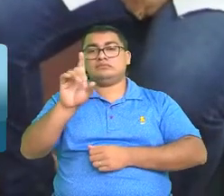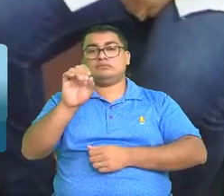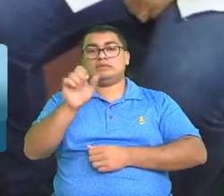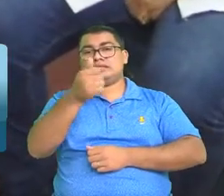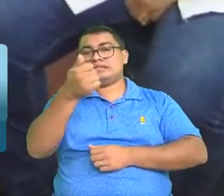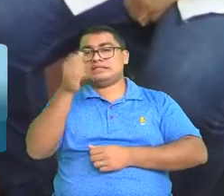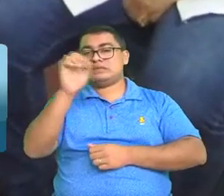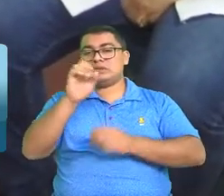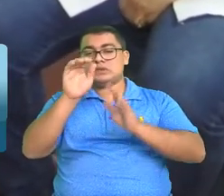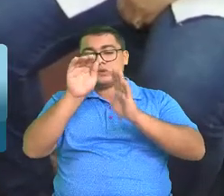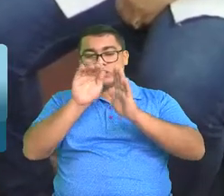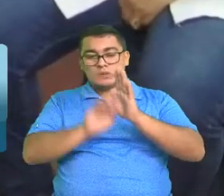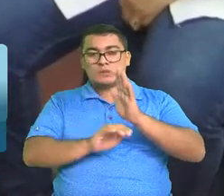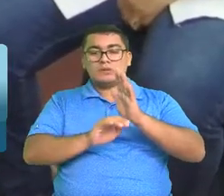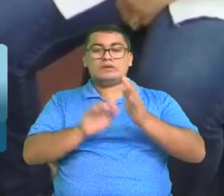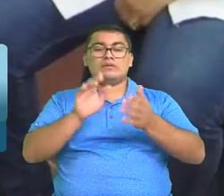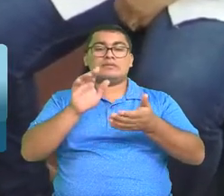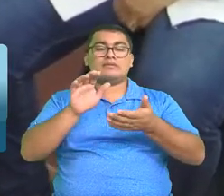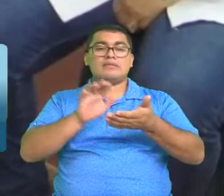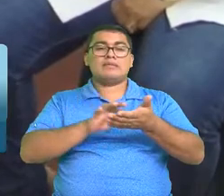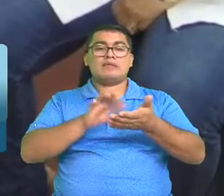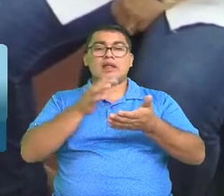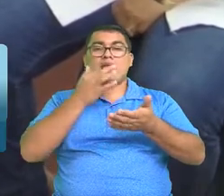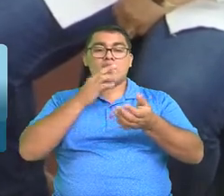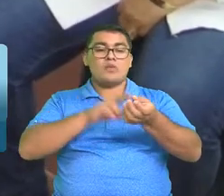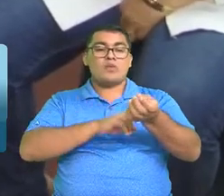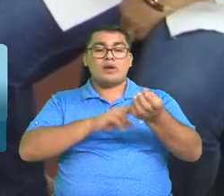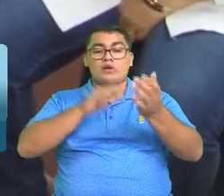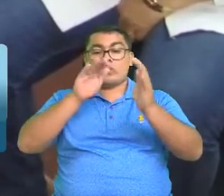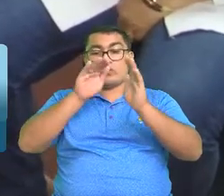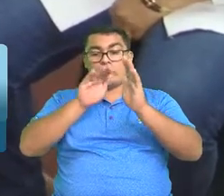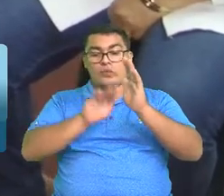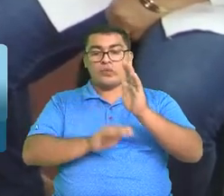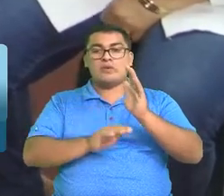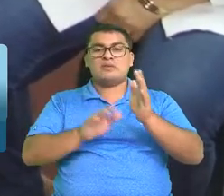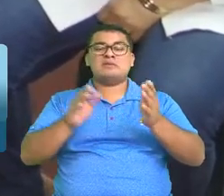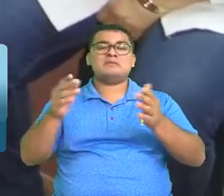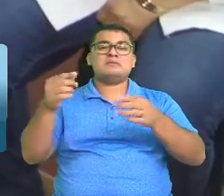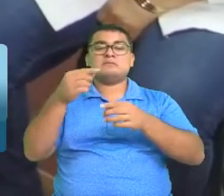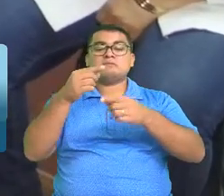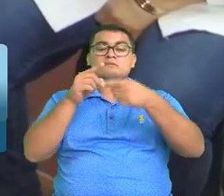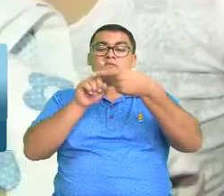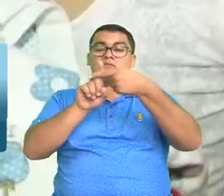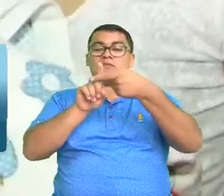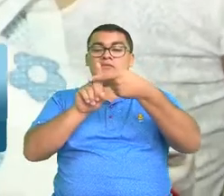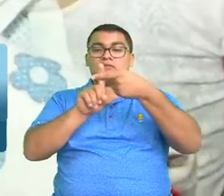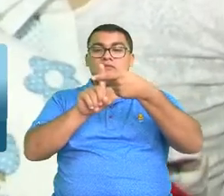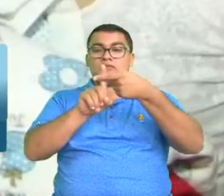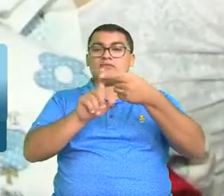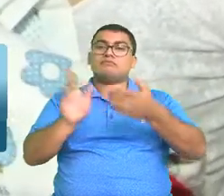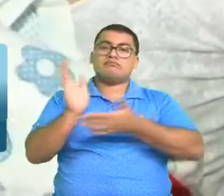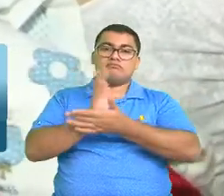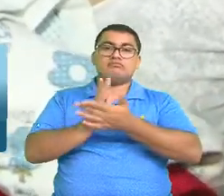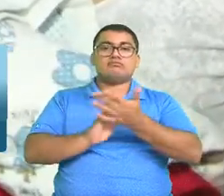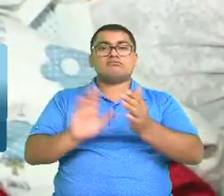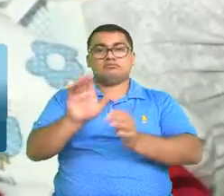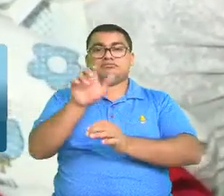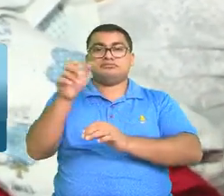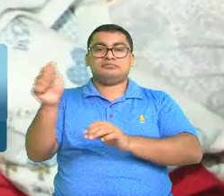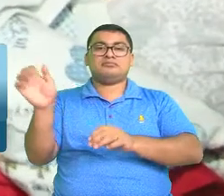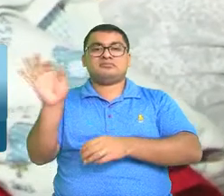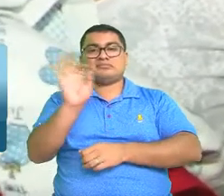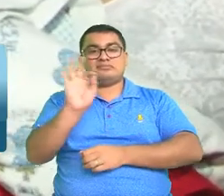abajo. Y los azúcares reductores, que se encuentran positivos. Hay otros métodos, pues, ¿verdad?,